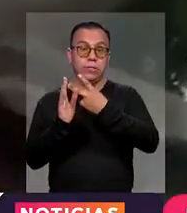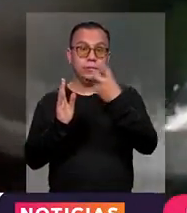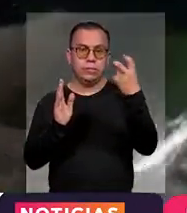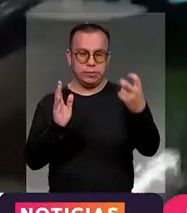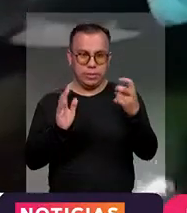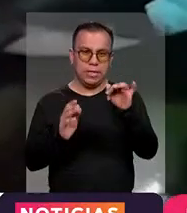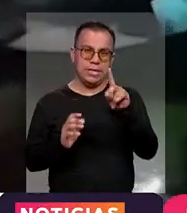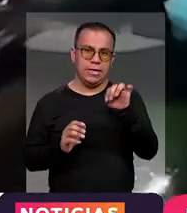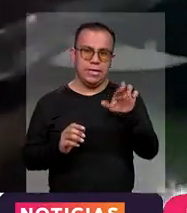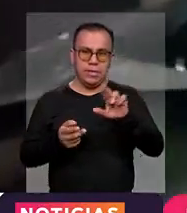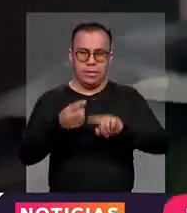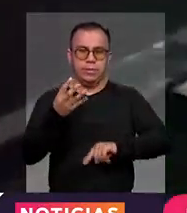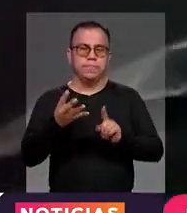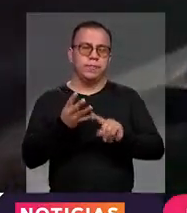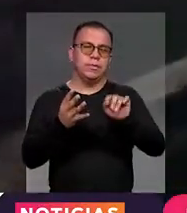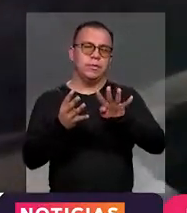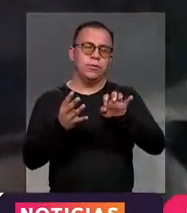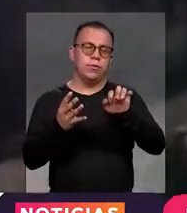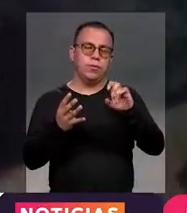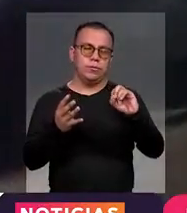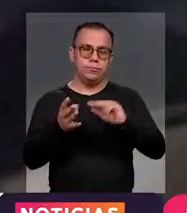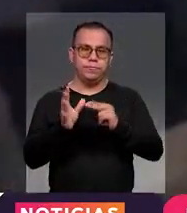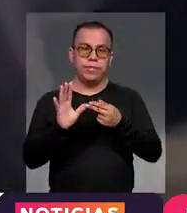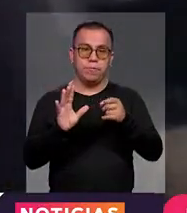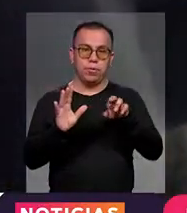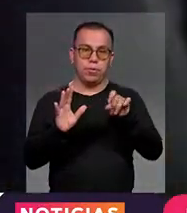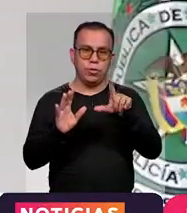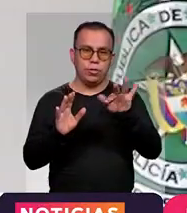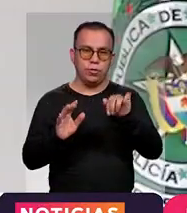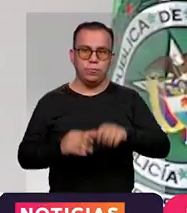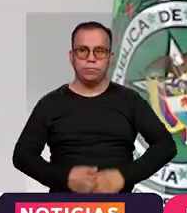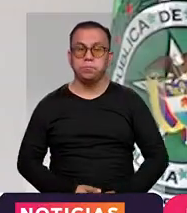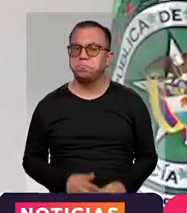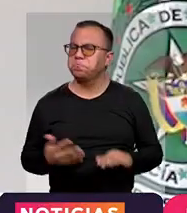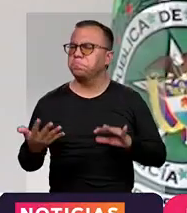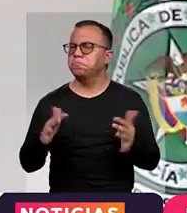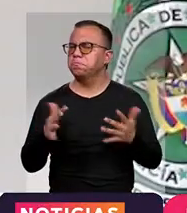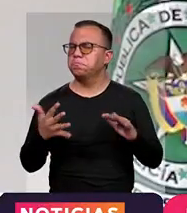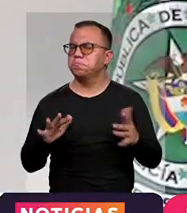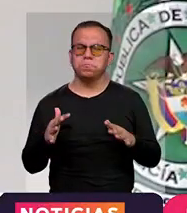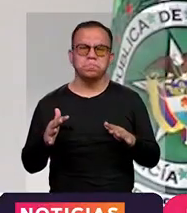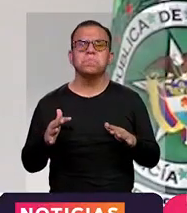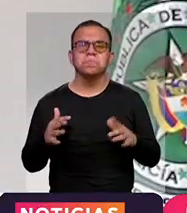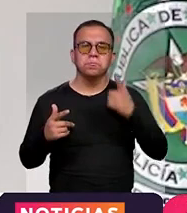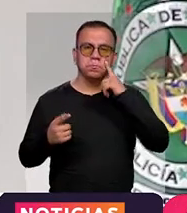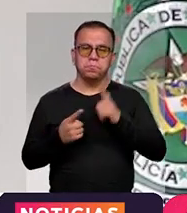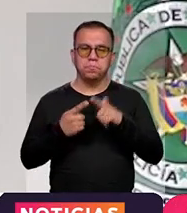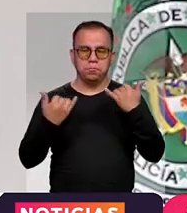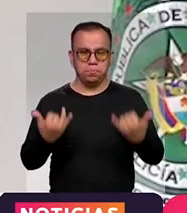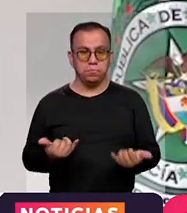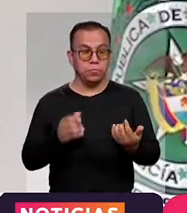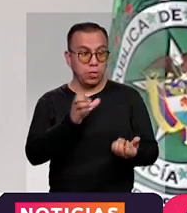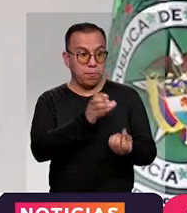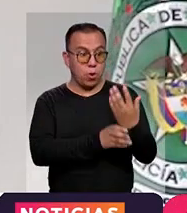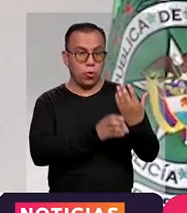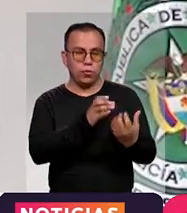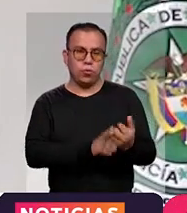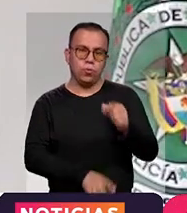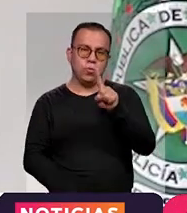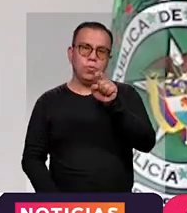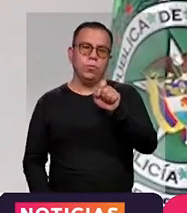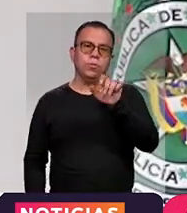galones de tyner y 199 galones de hipoclorito se calcula que se podría tener una producción de